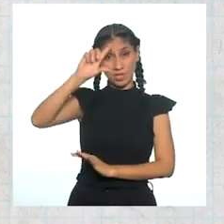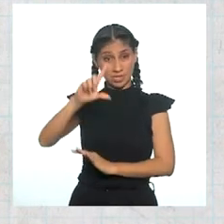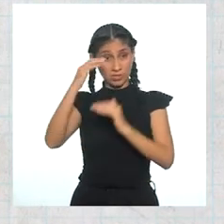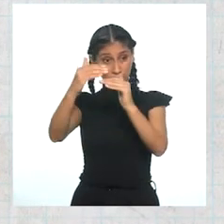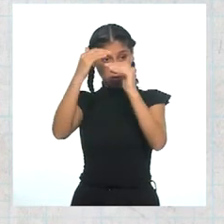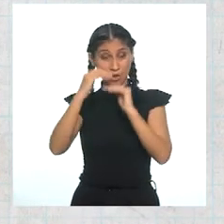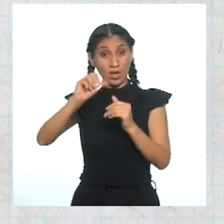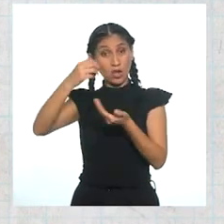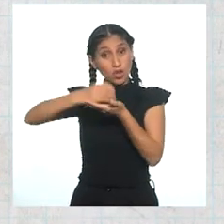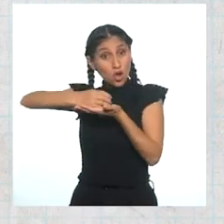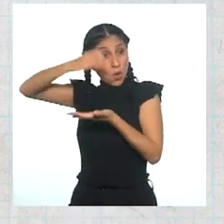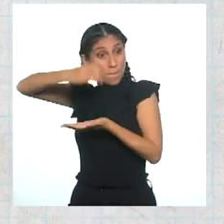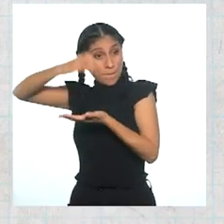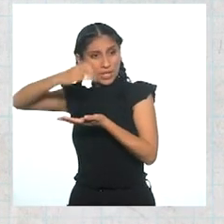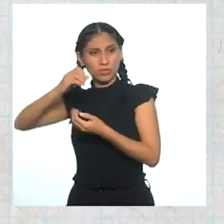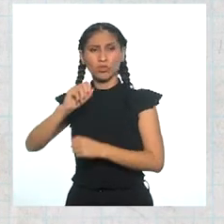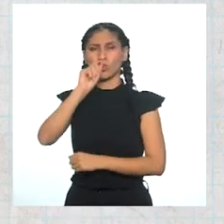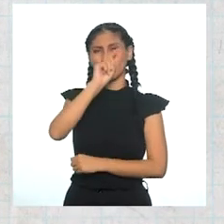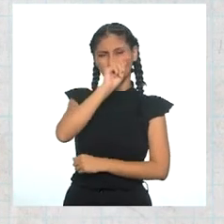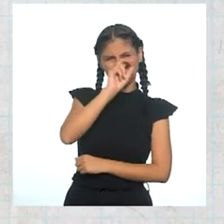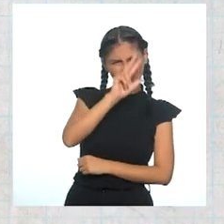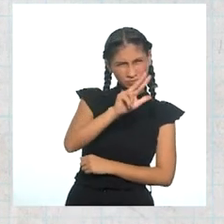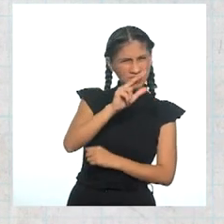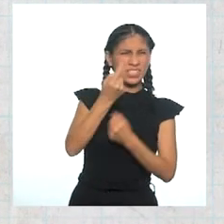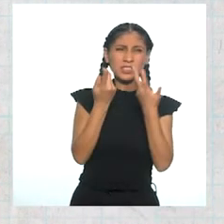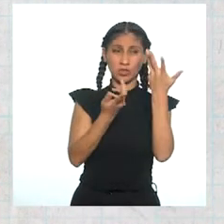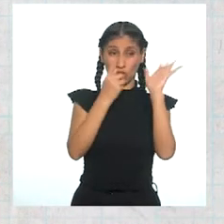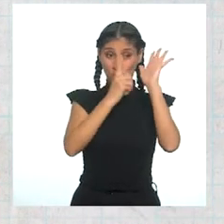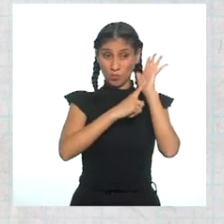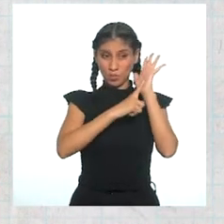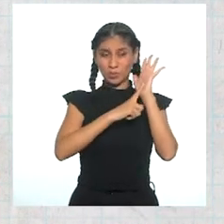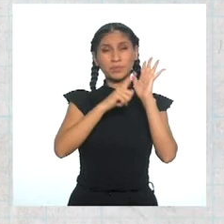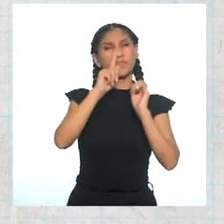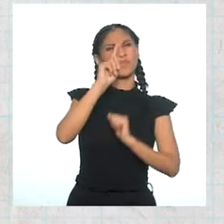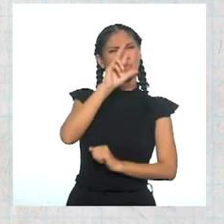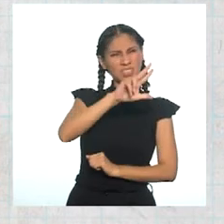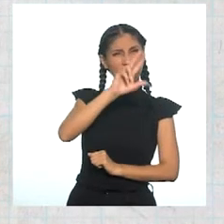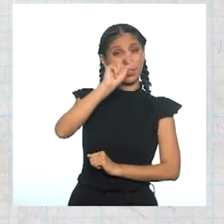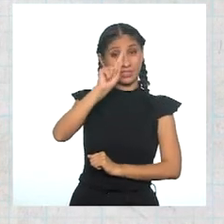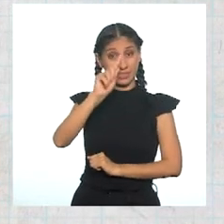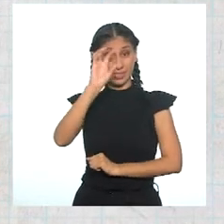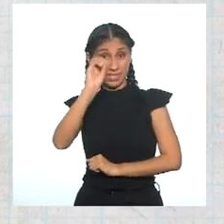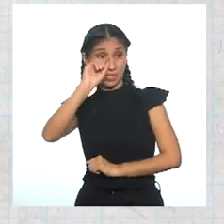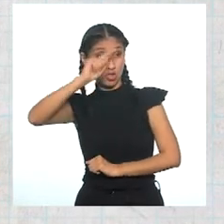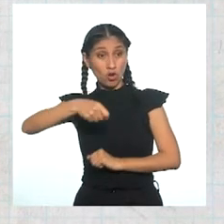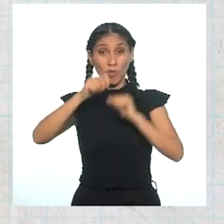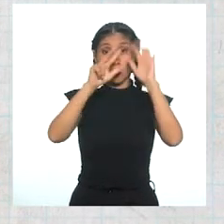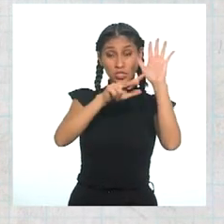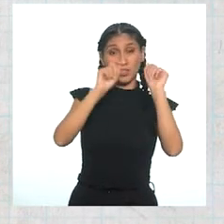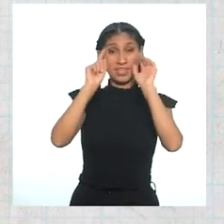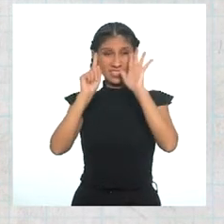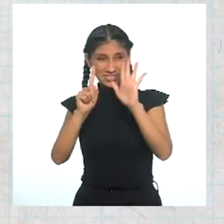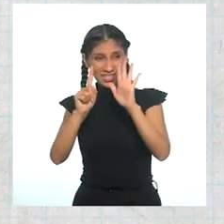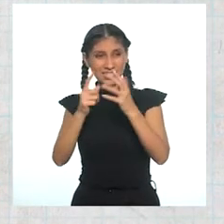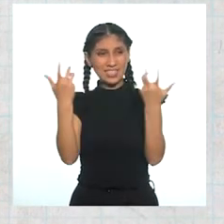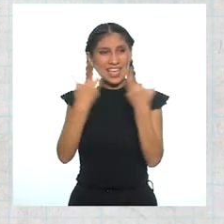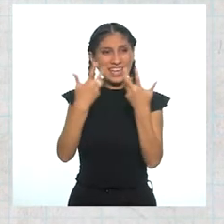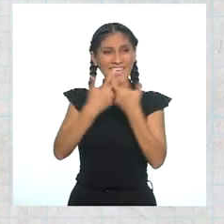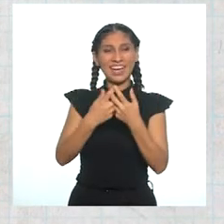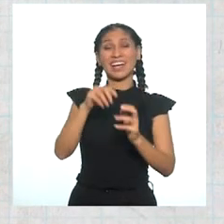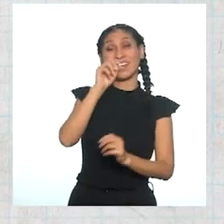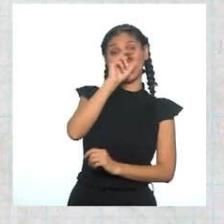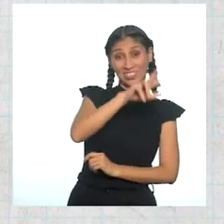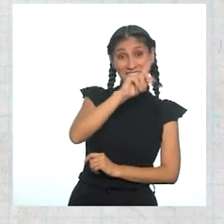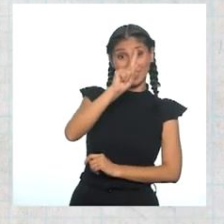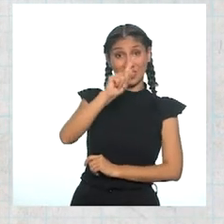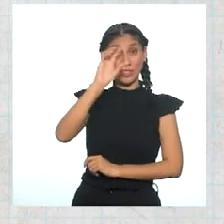es 310,86 centímetros cúbicos, entonces el vaso tiene una capacidad de